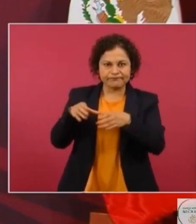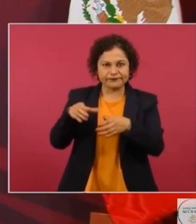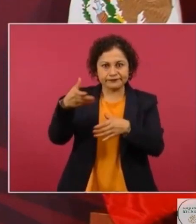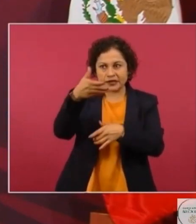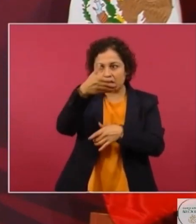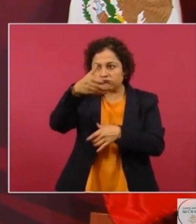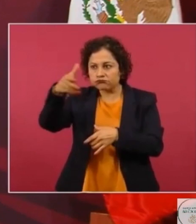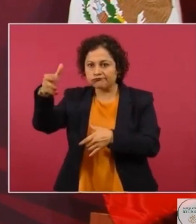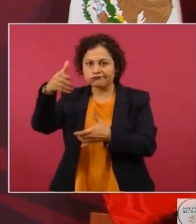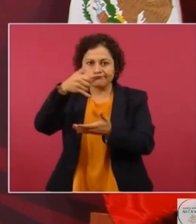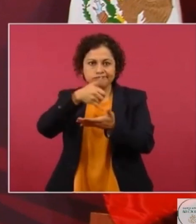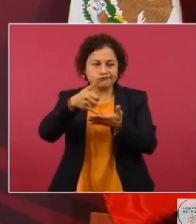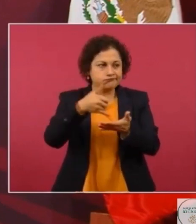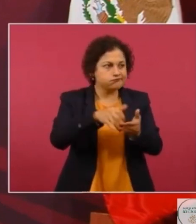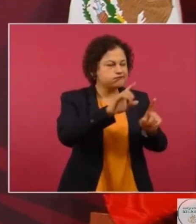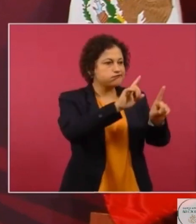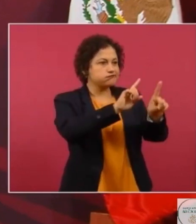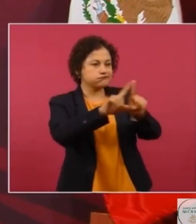distribuidores,